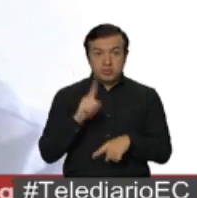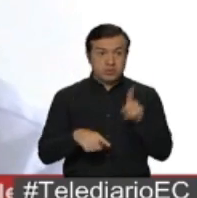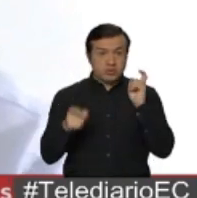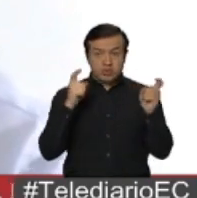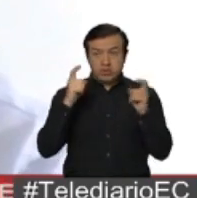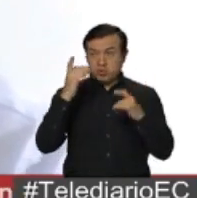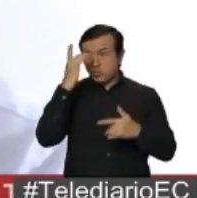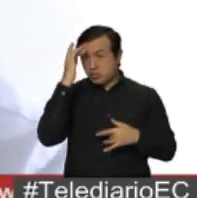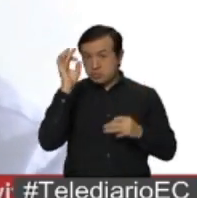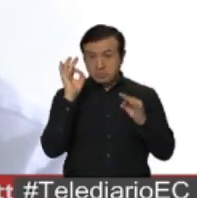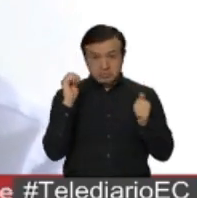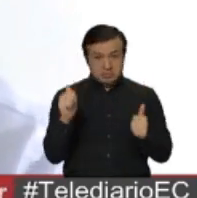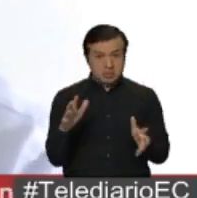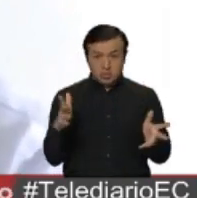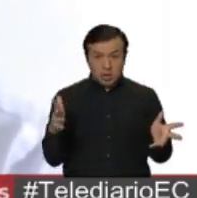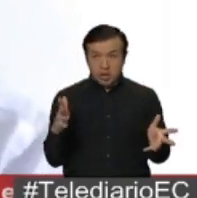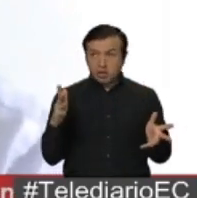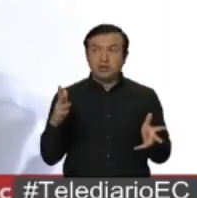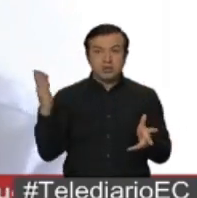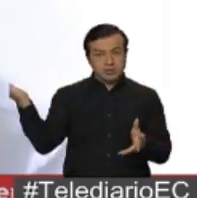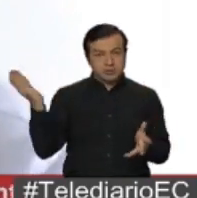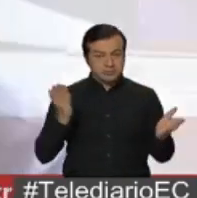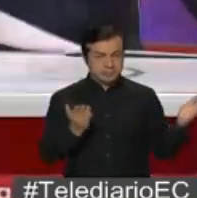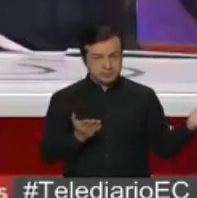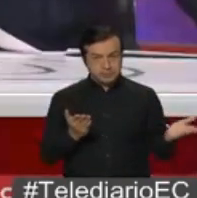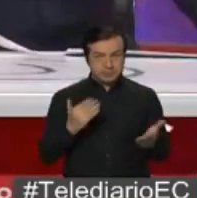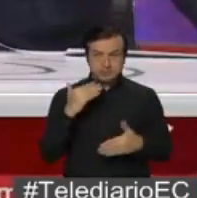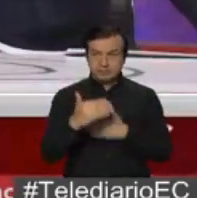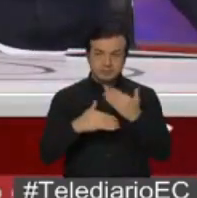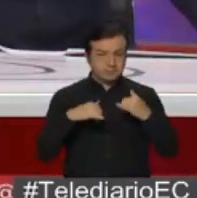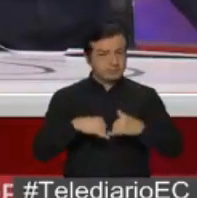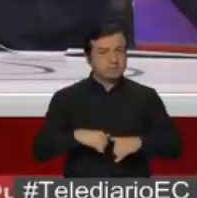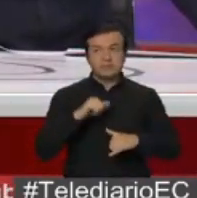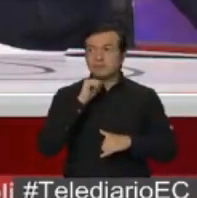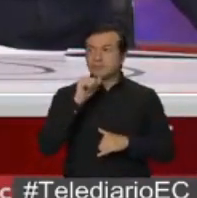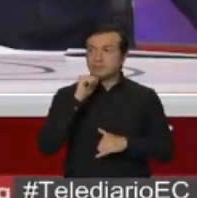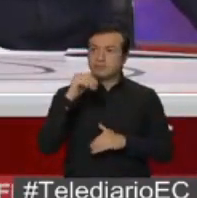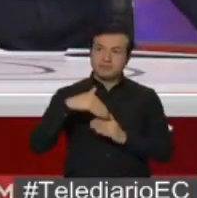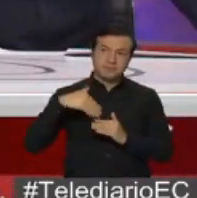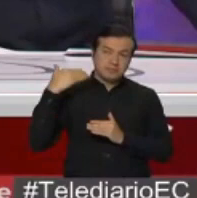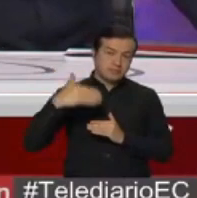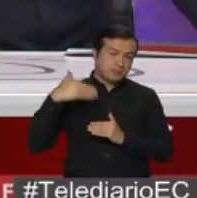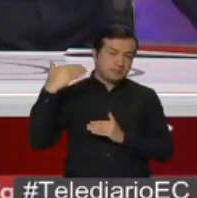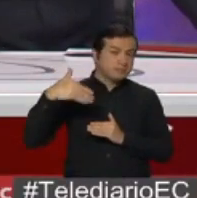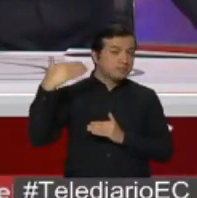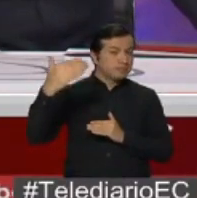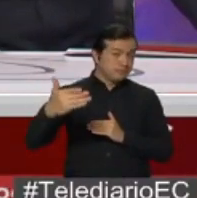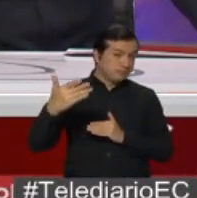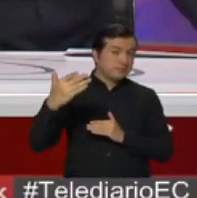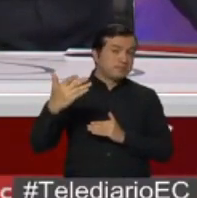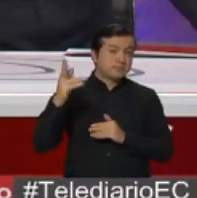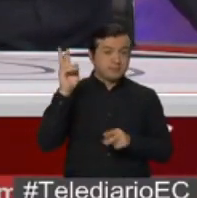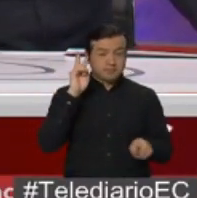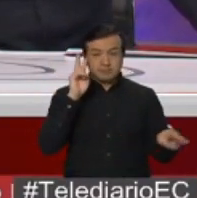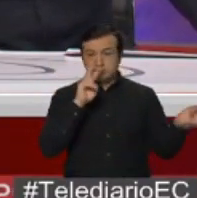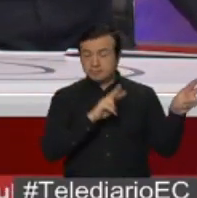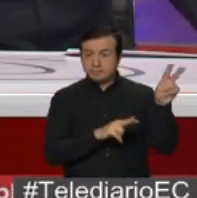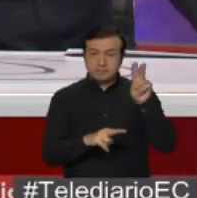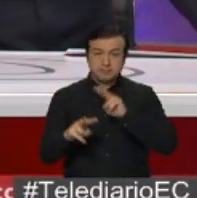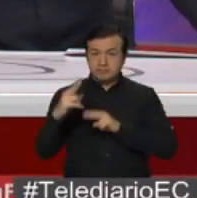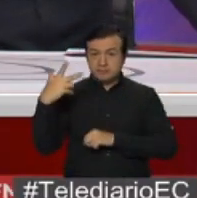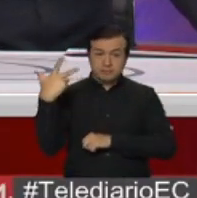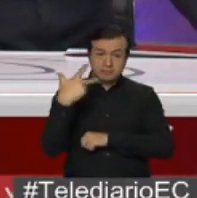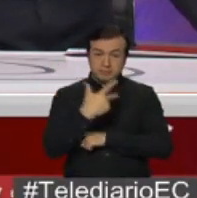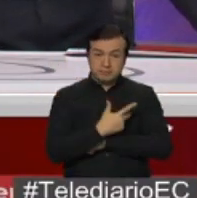adecuadamente esta pandemia claro el proceso todavía es largo y eventualmente la determinación de una